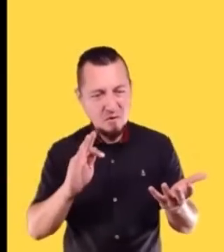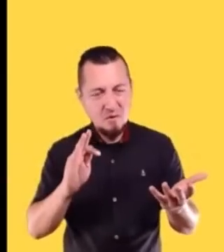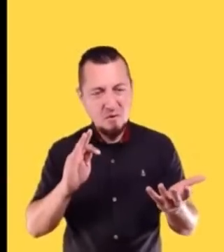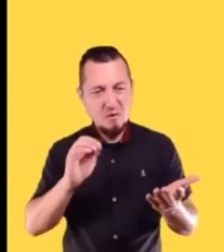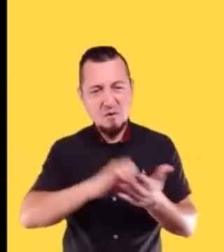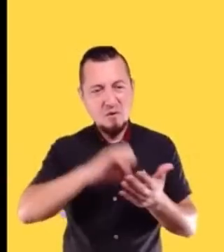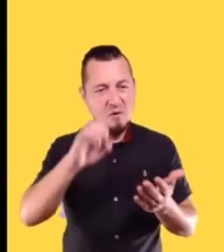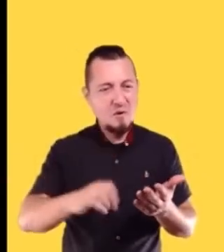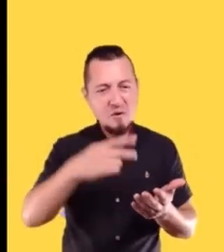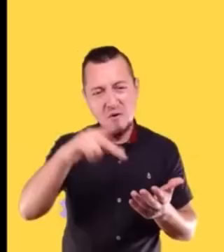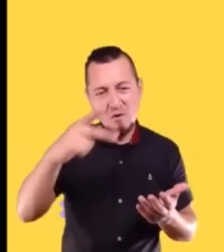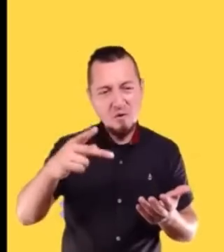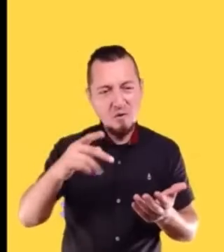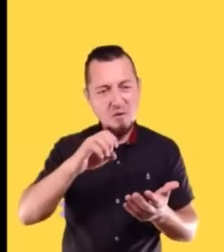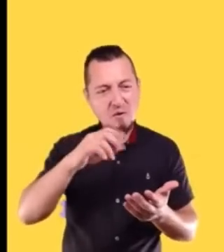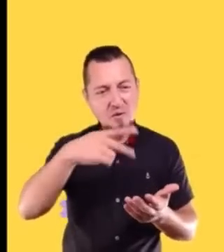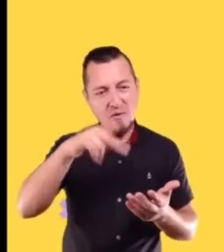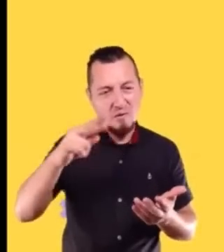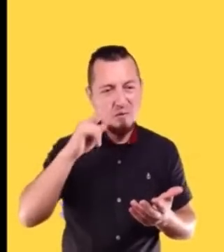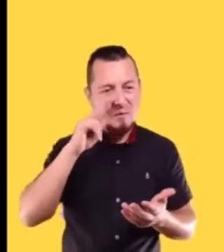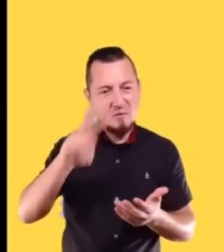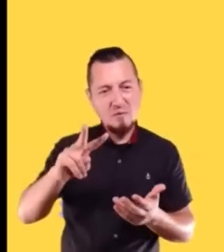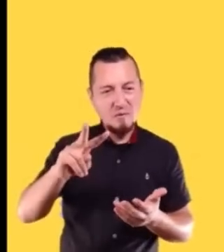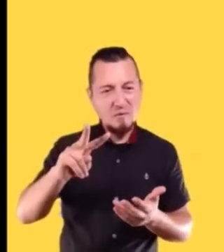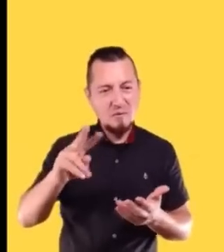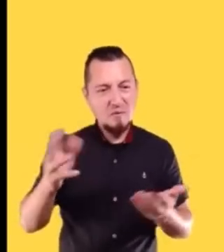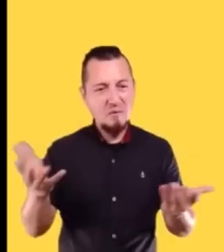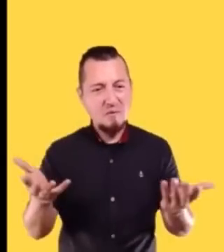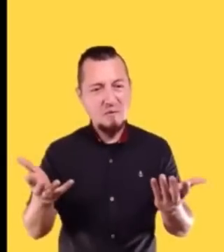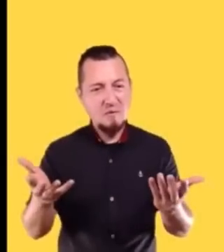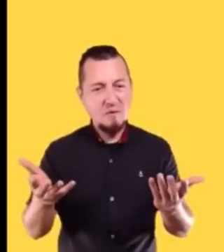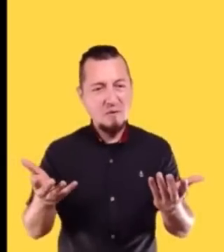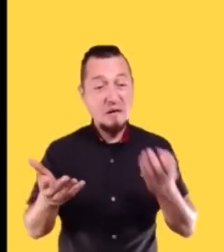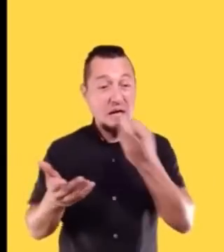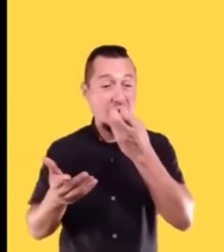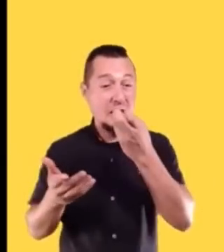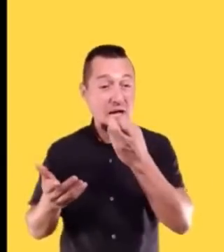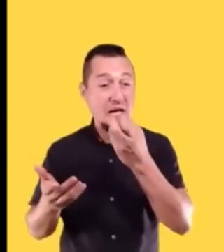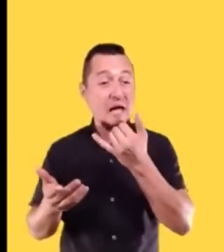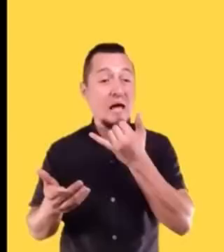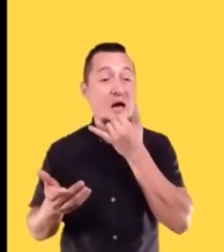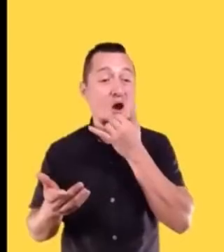con el otro ejemplo. Es un error